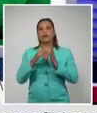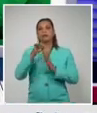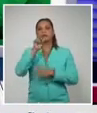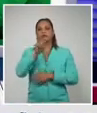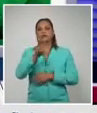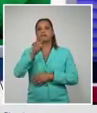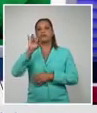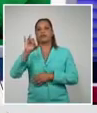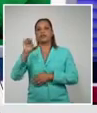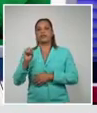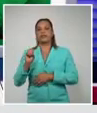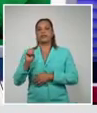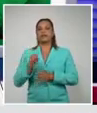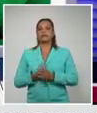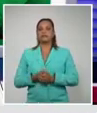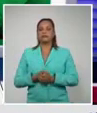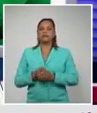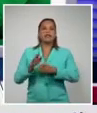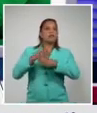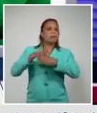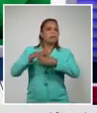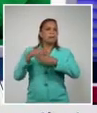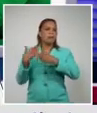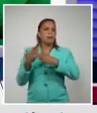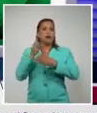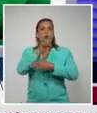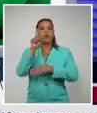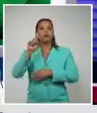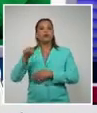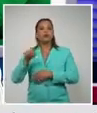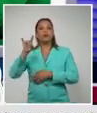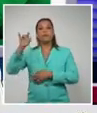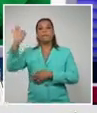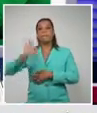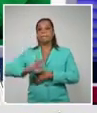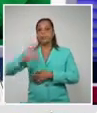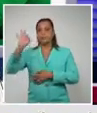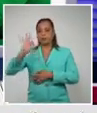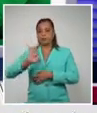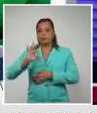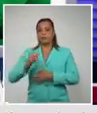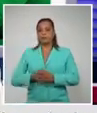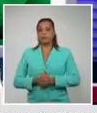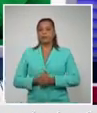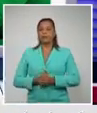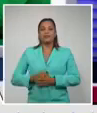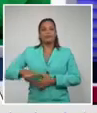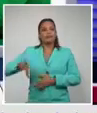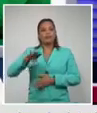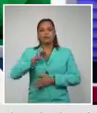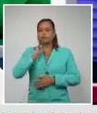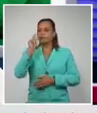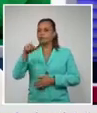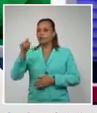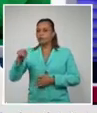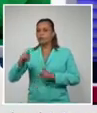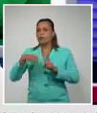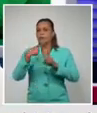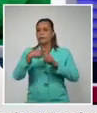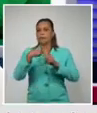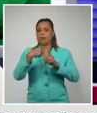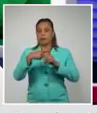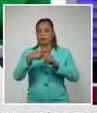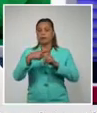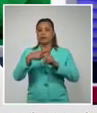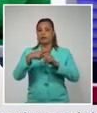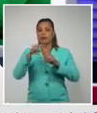9.270. Eso representa el 11,9% de todas las personas diagnosticadas en